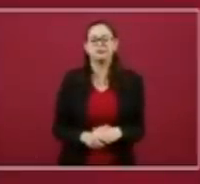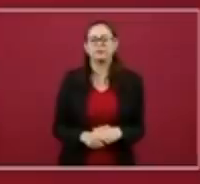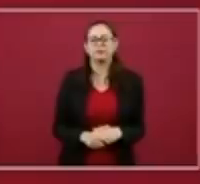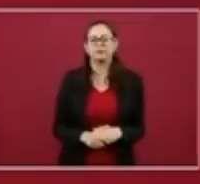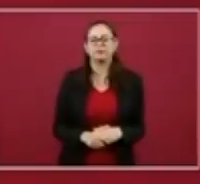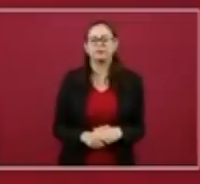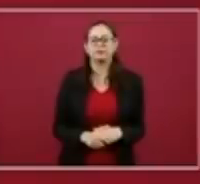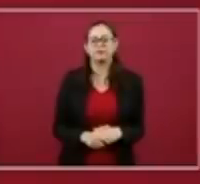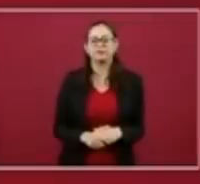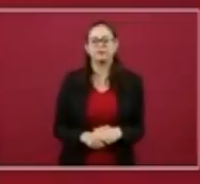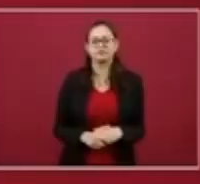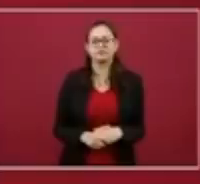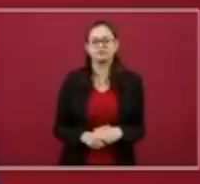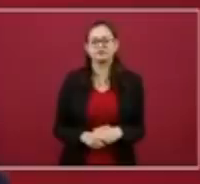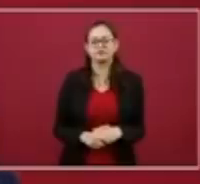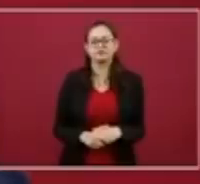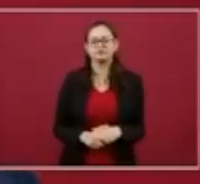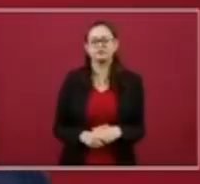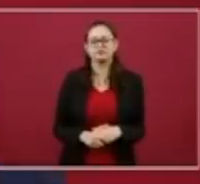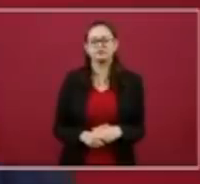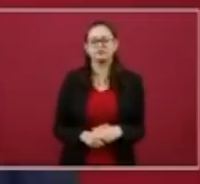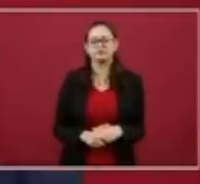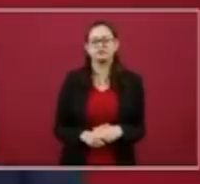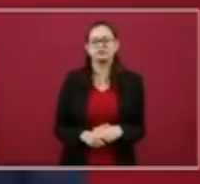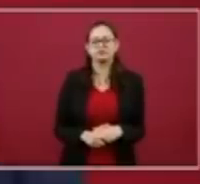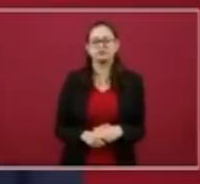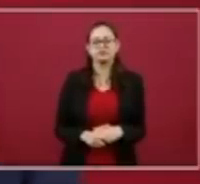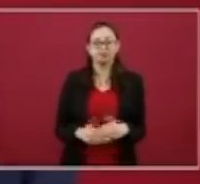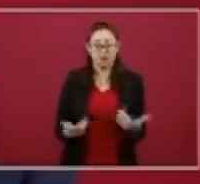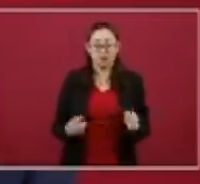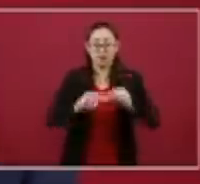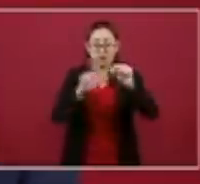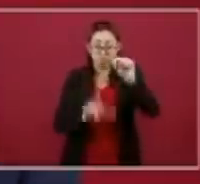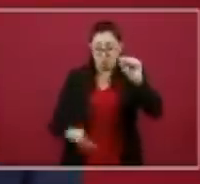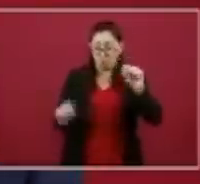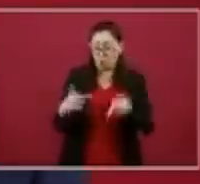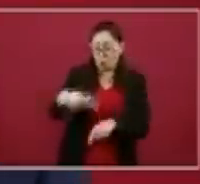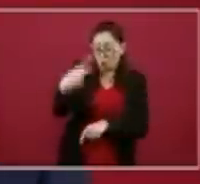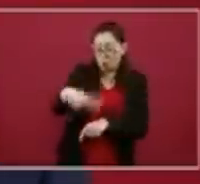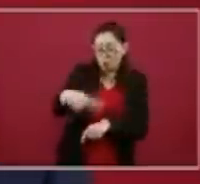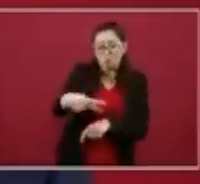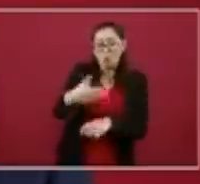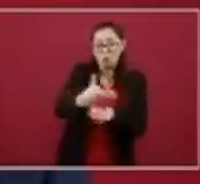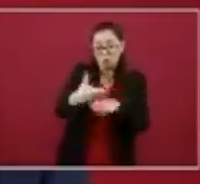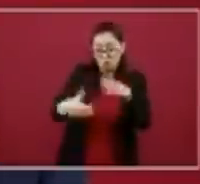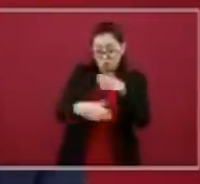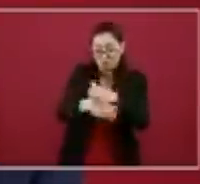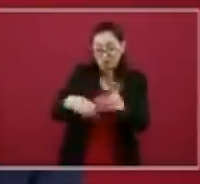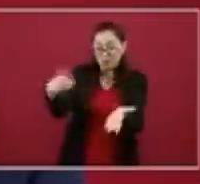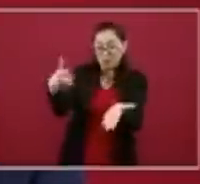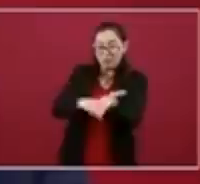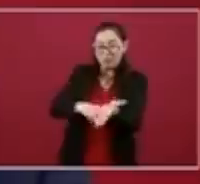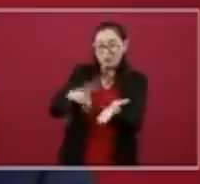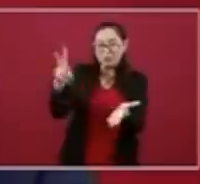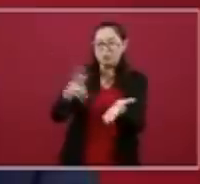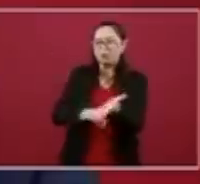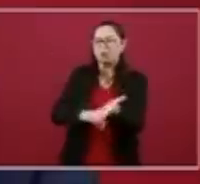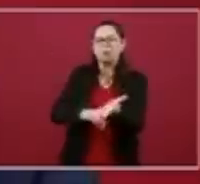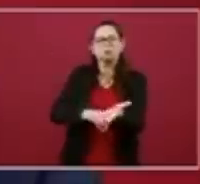Cuando se entregan los bienes del pueblo, de la nación, cuando se inicia la